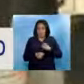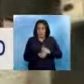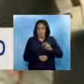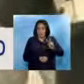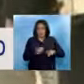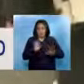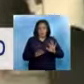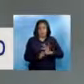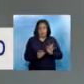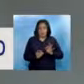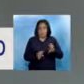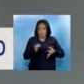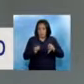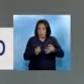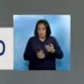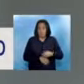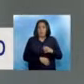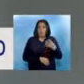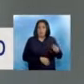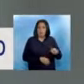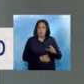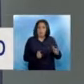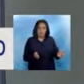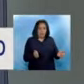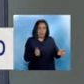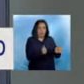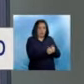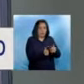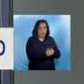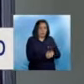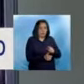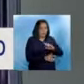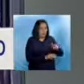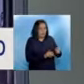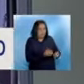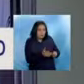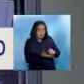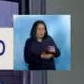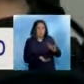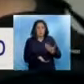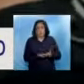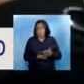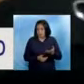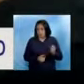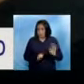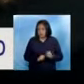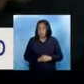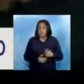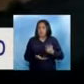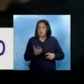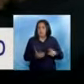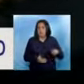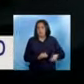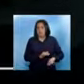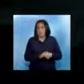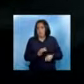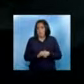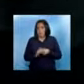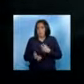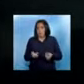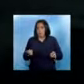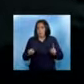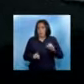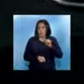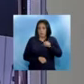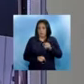2014. Él es procesado por asociación ilícita para delinquir, colusión y cohecho, es decir, recibir sobornos durante el